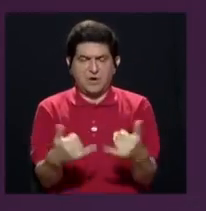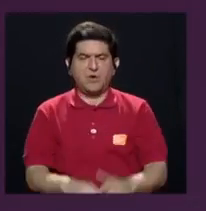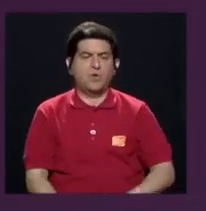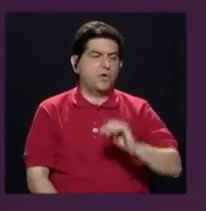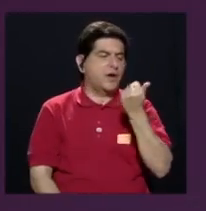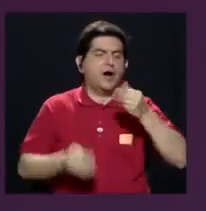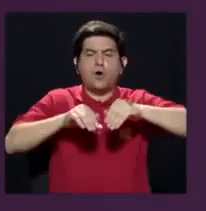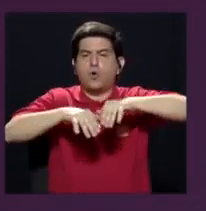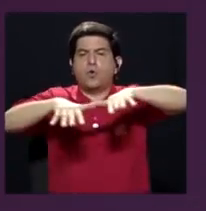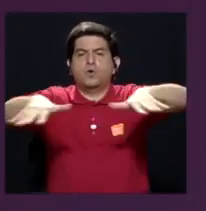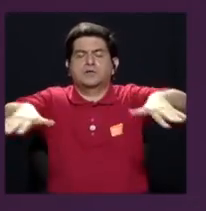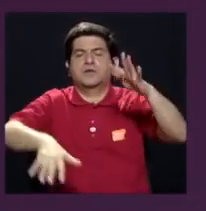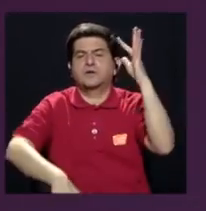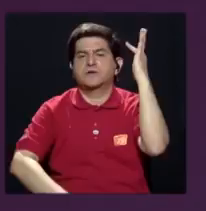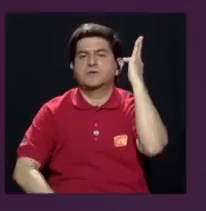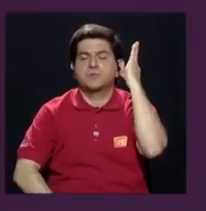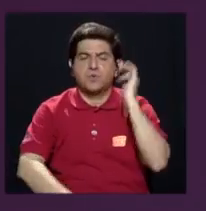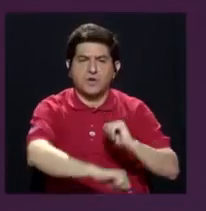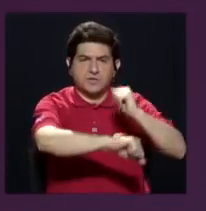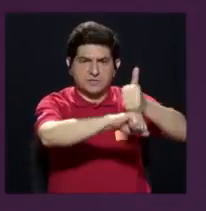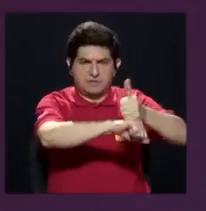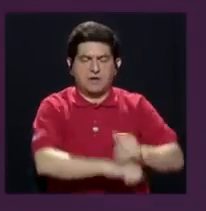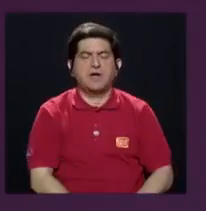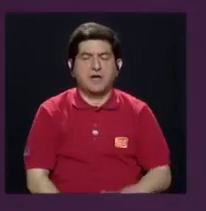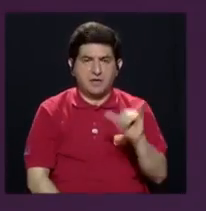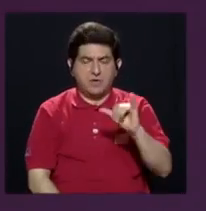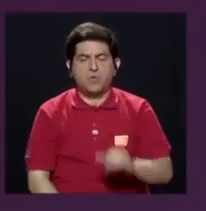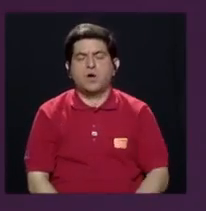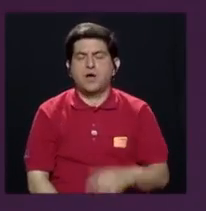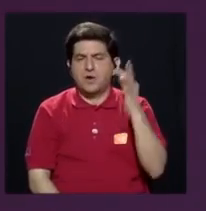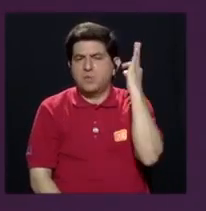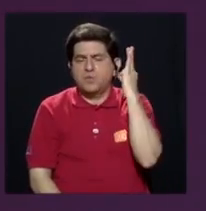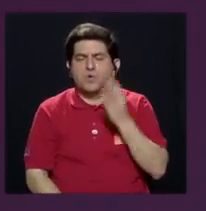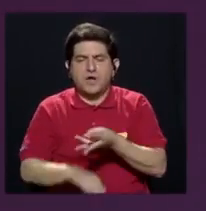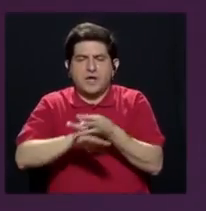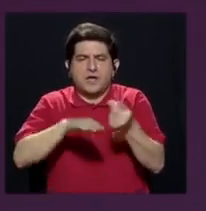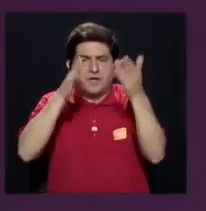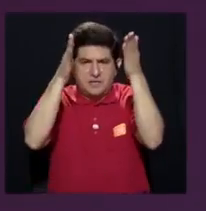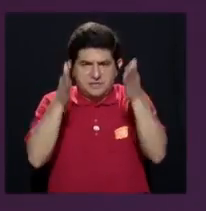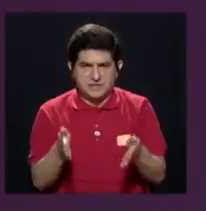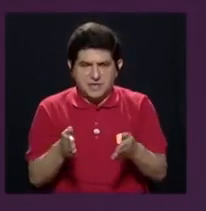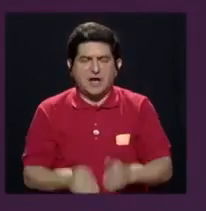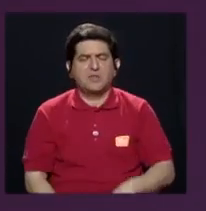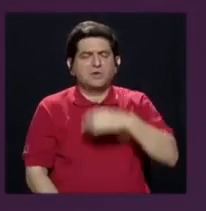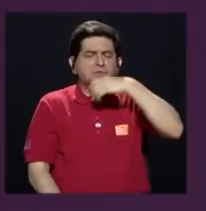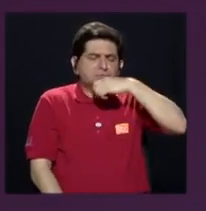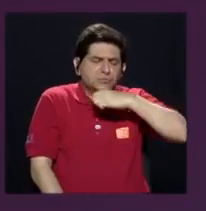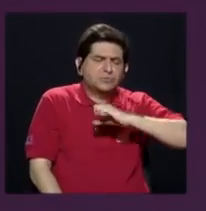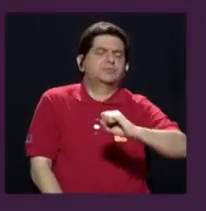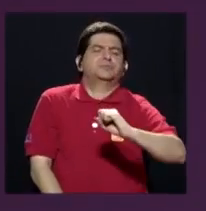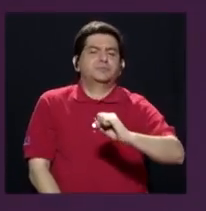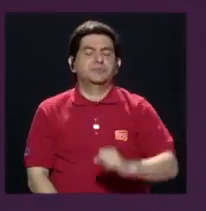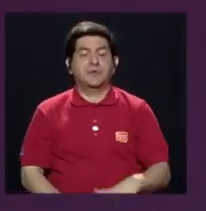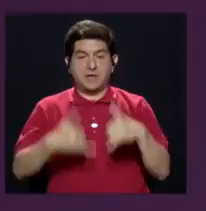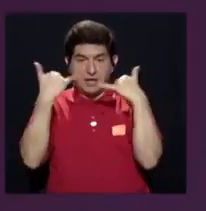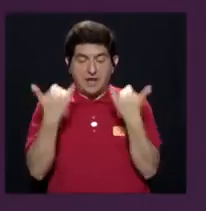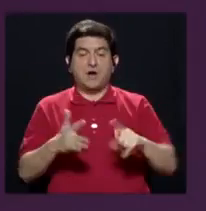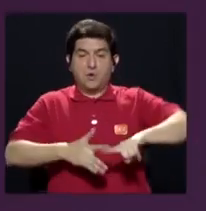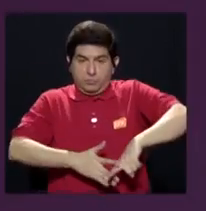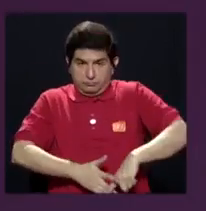otra red de mujeres sanadoras ancestrales Y es ahí donde Ahorita estamos ya